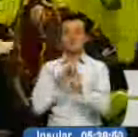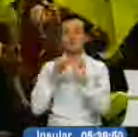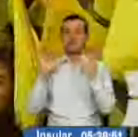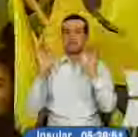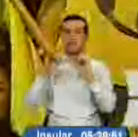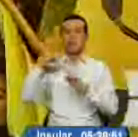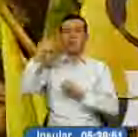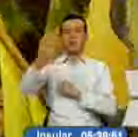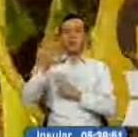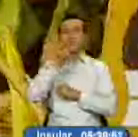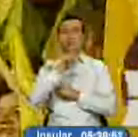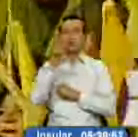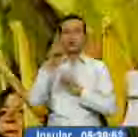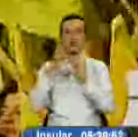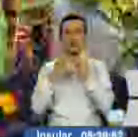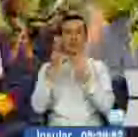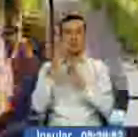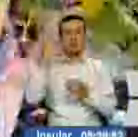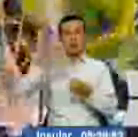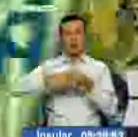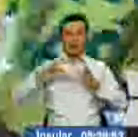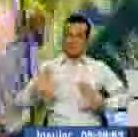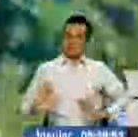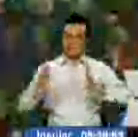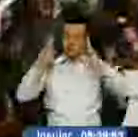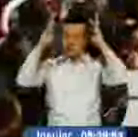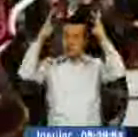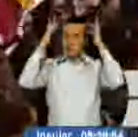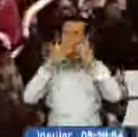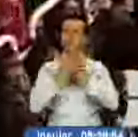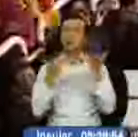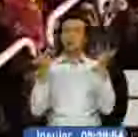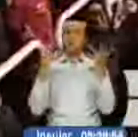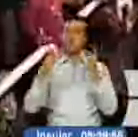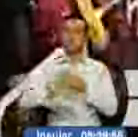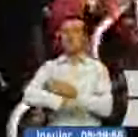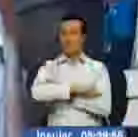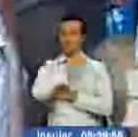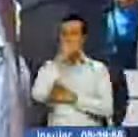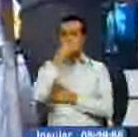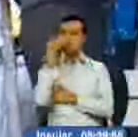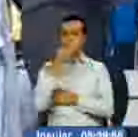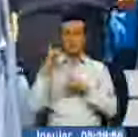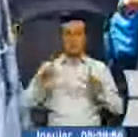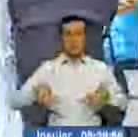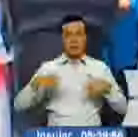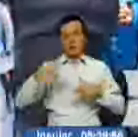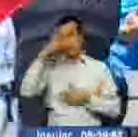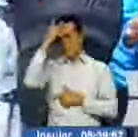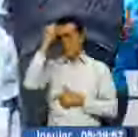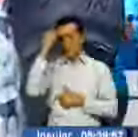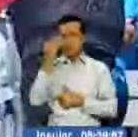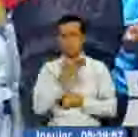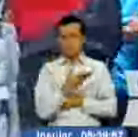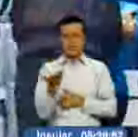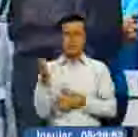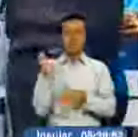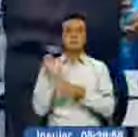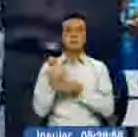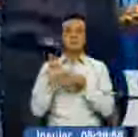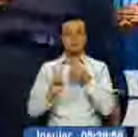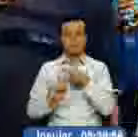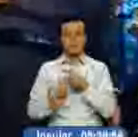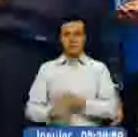concentración del próximo 22 de abril en Quito, donde festejarán lo que para ellos es un triunfo legítimo de Lenín Moreno y Jorge Glass. César